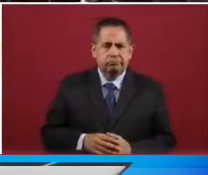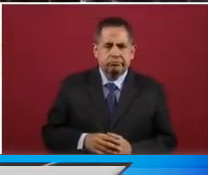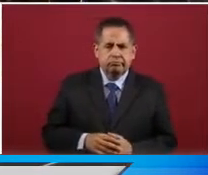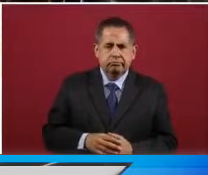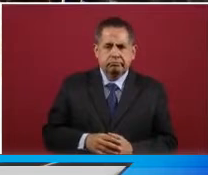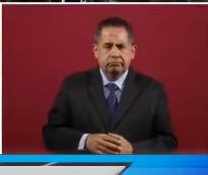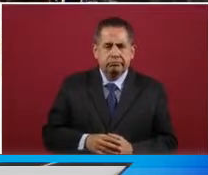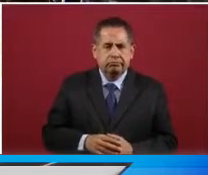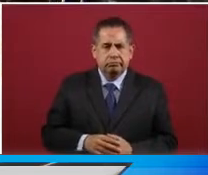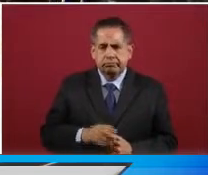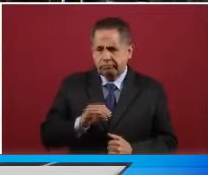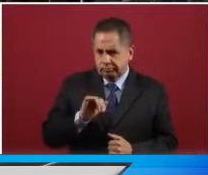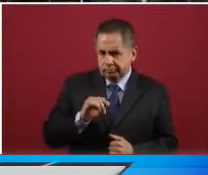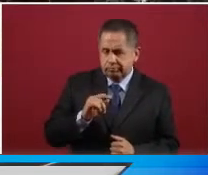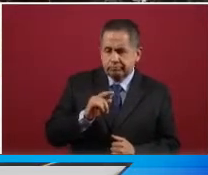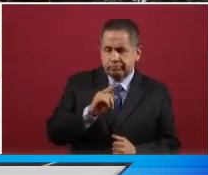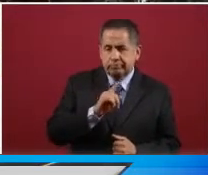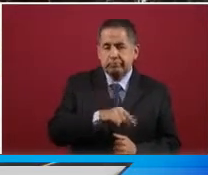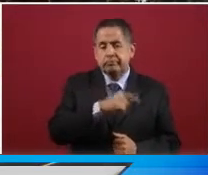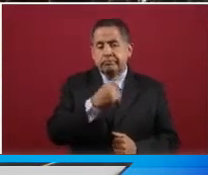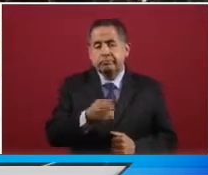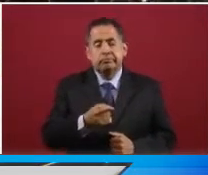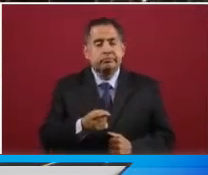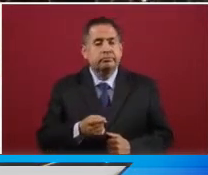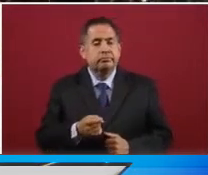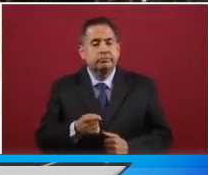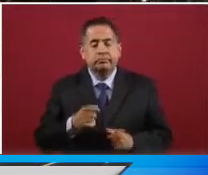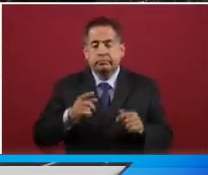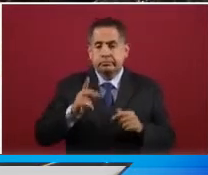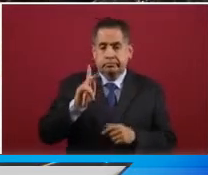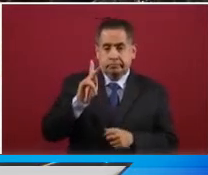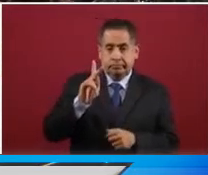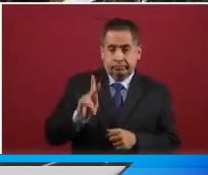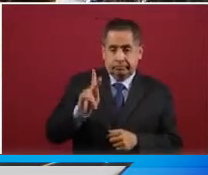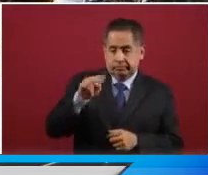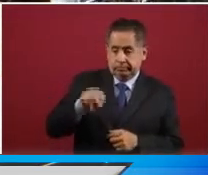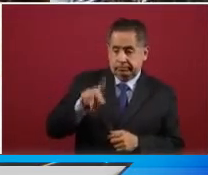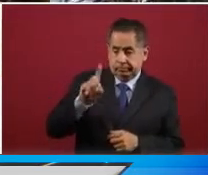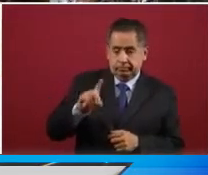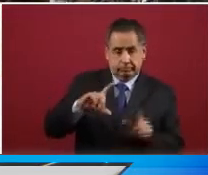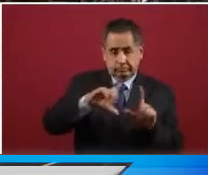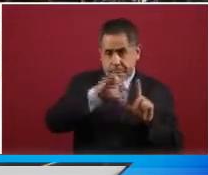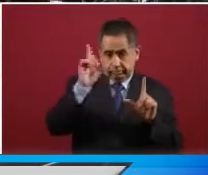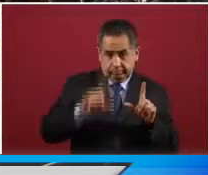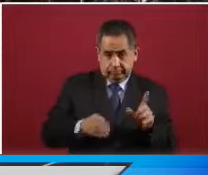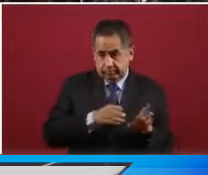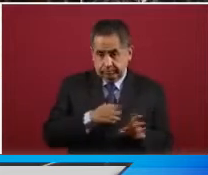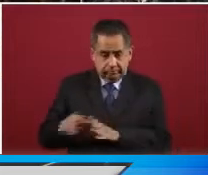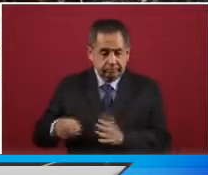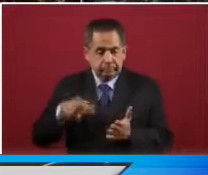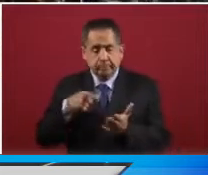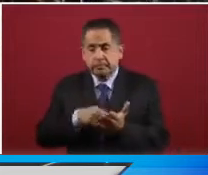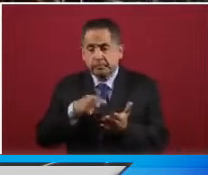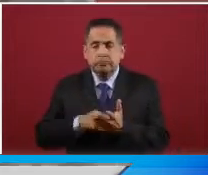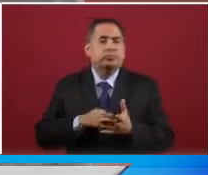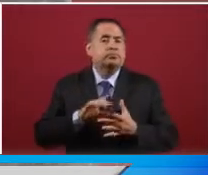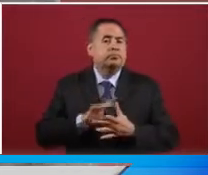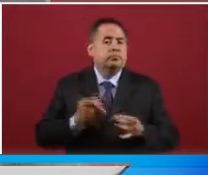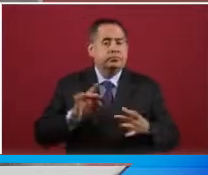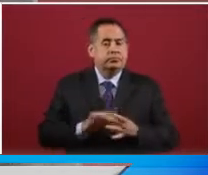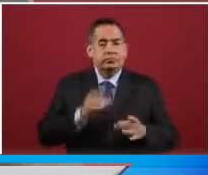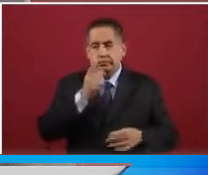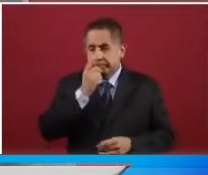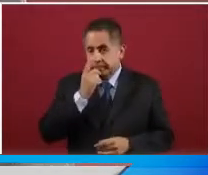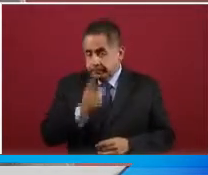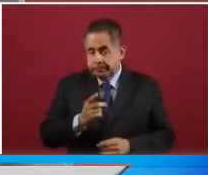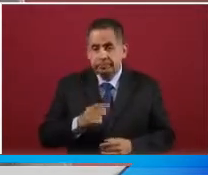está haciendo es atender las causas, que se atienda al campo y que se atienda a los jóvenes, que es el origen de estos problemas. La creación de la Guardia